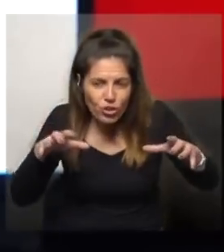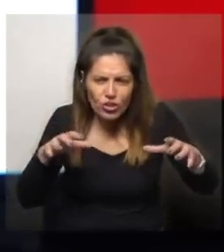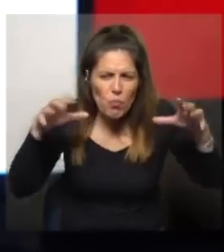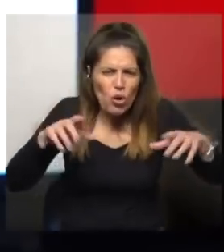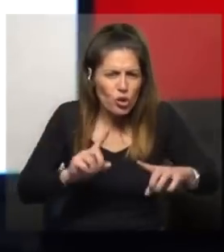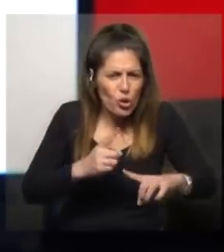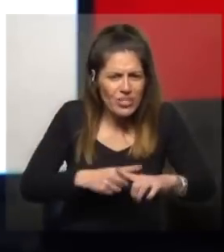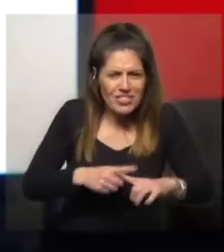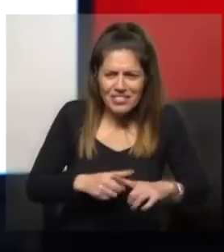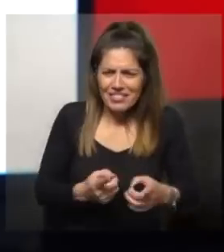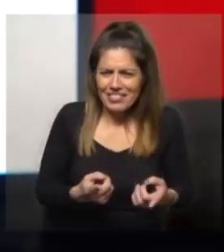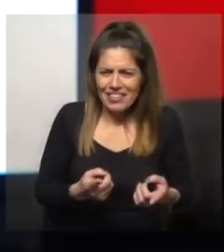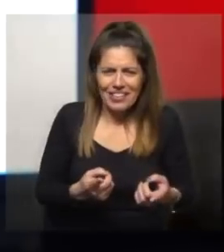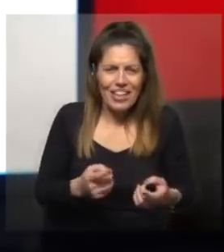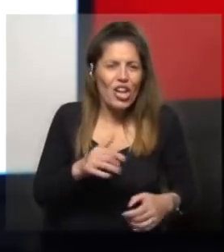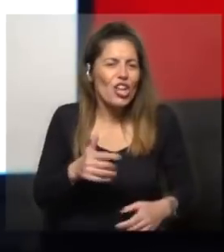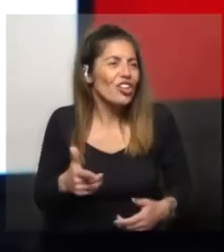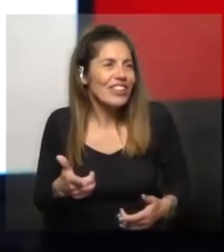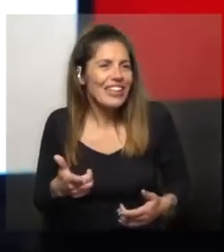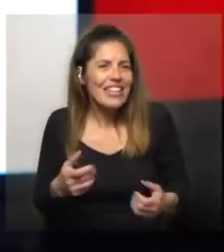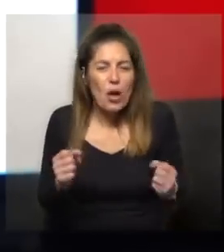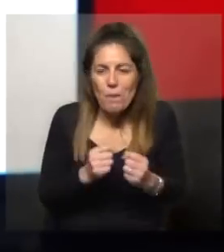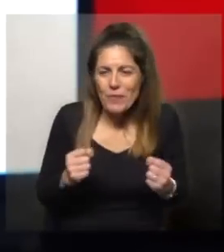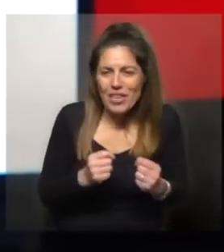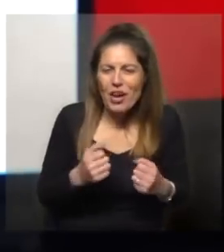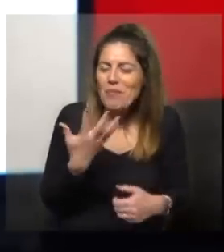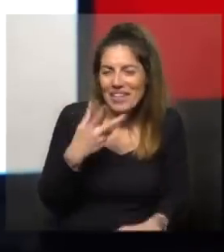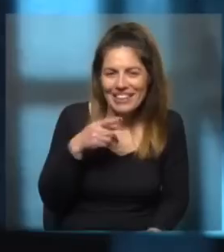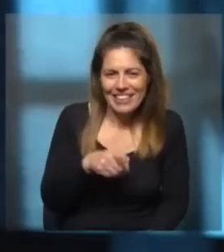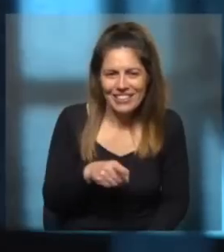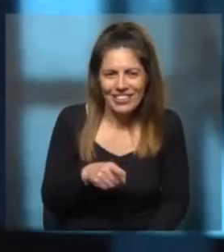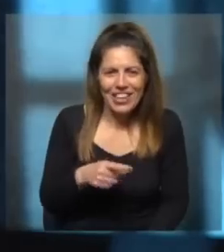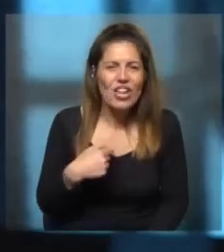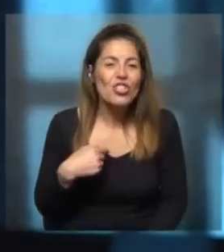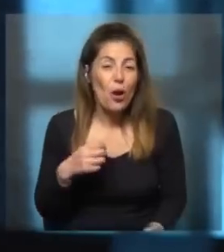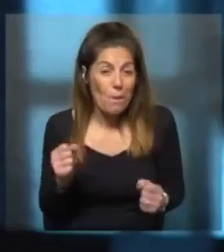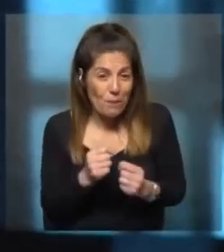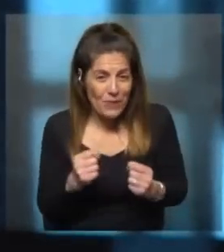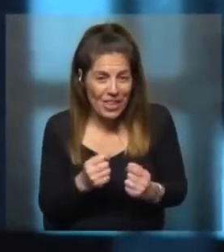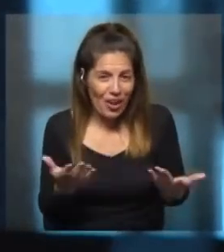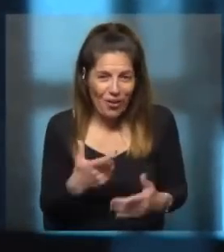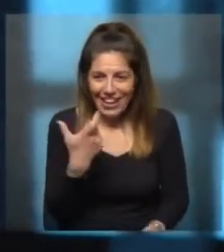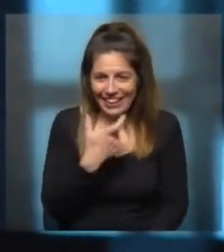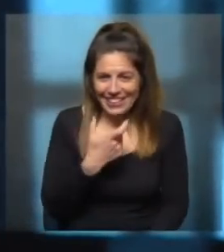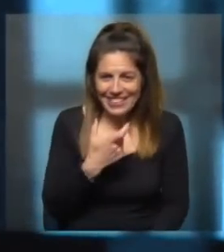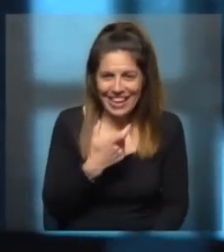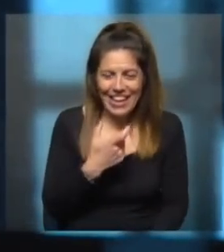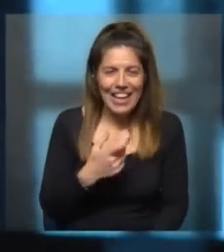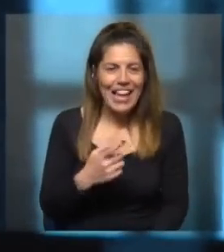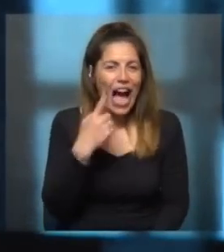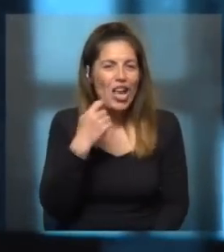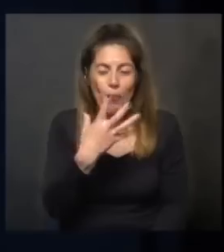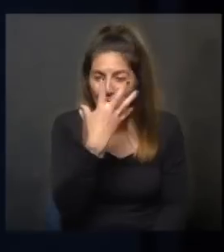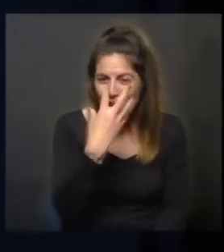como que no tiene esos temores a mí me encanta eso yo le tenía miedo y ahora me da risa al hombre lobo